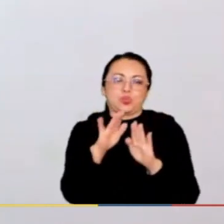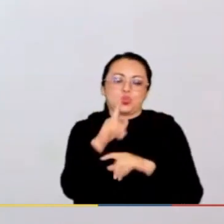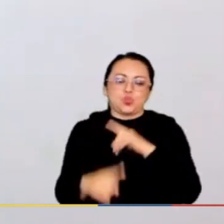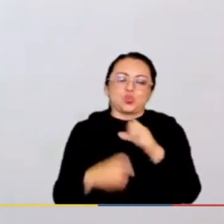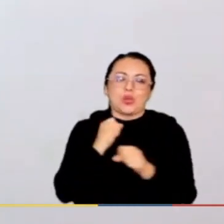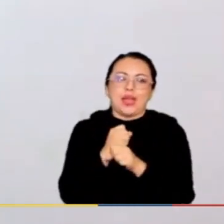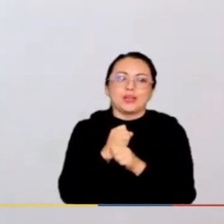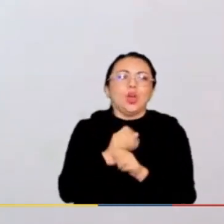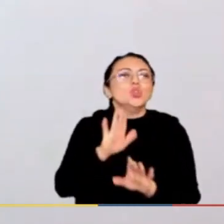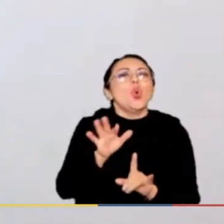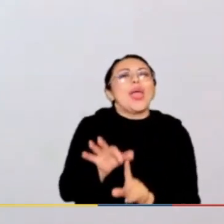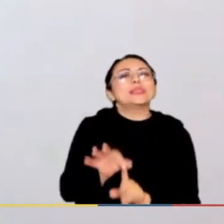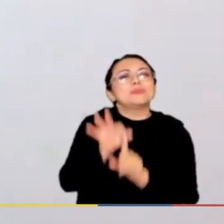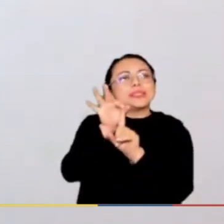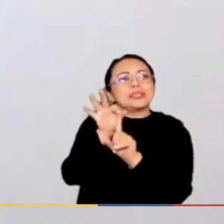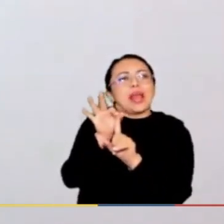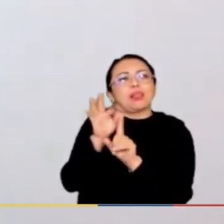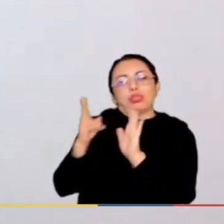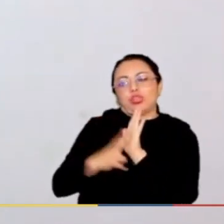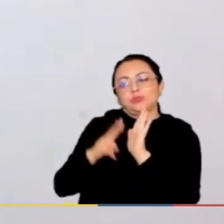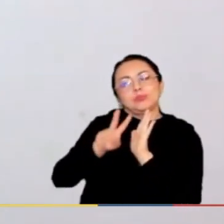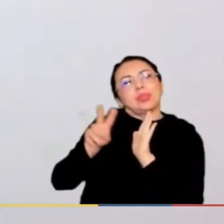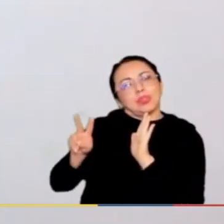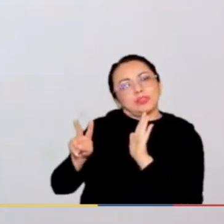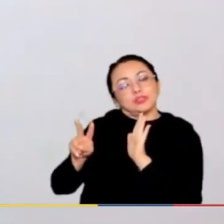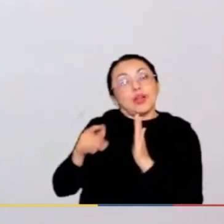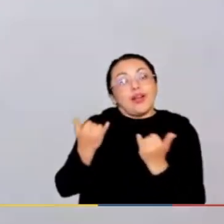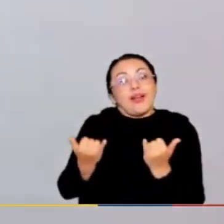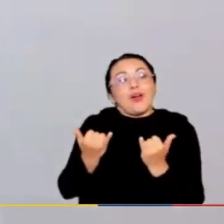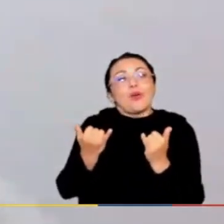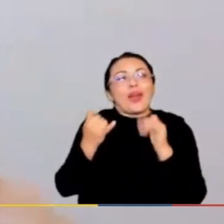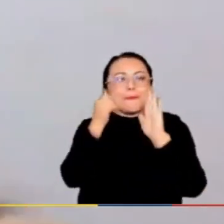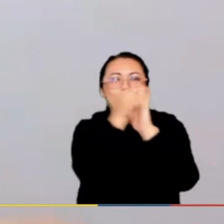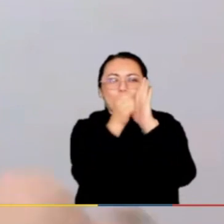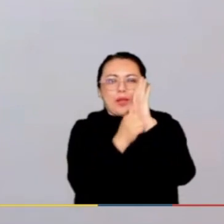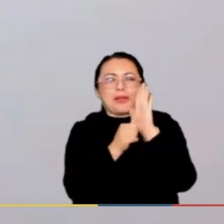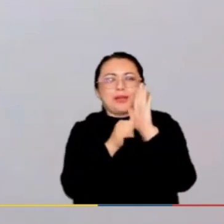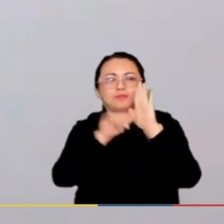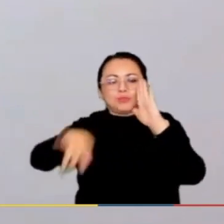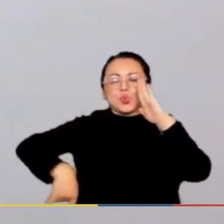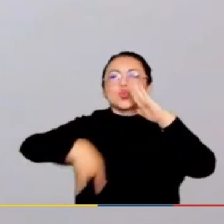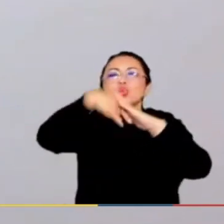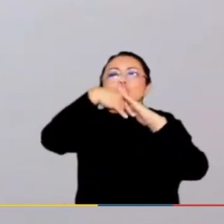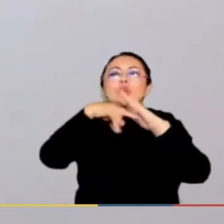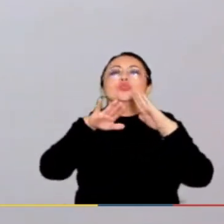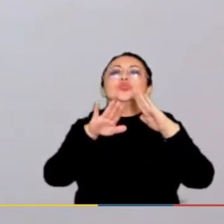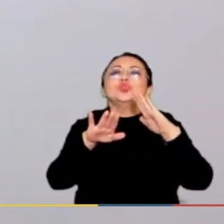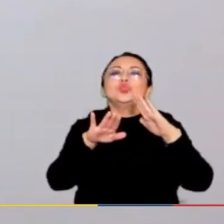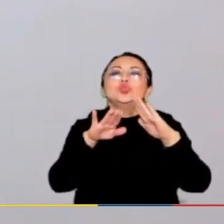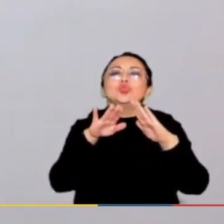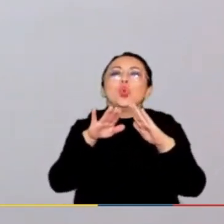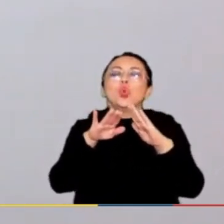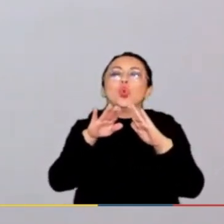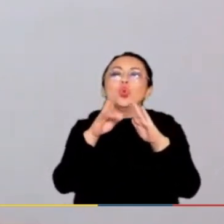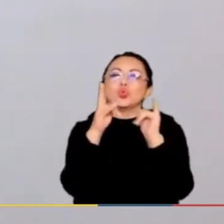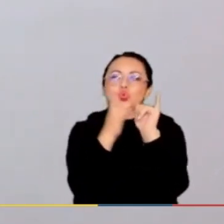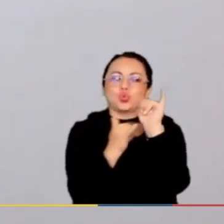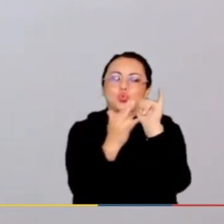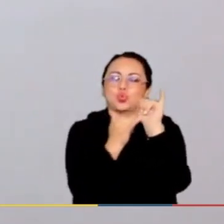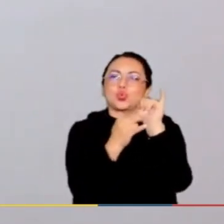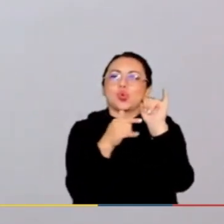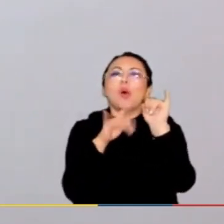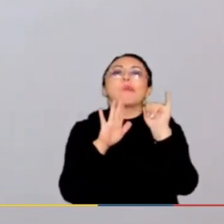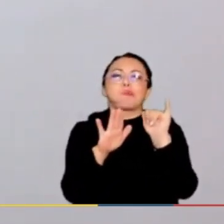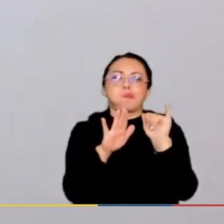lo que ocurrió en este año 2022. Este programa quedará publicado en la cuenta de YouTube de la Corte Suprema de Justicia. Los